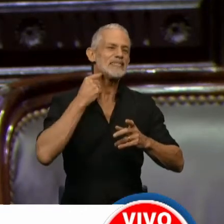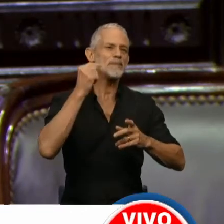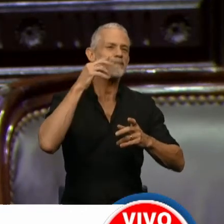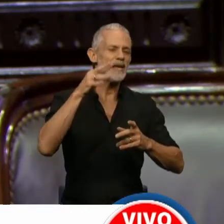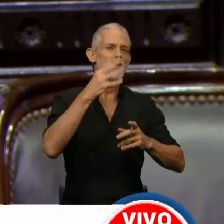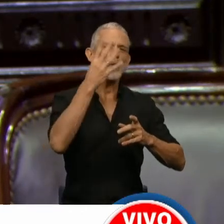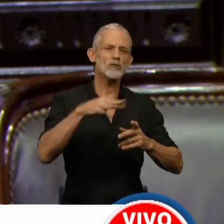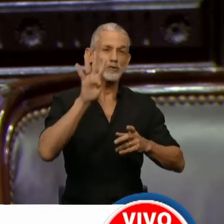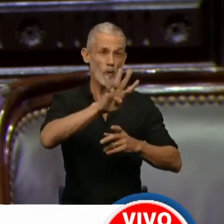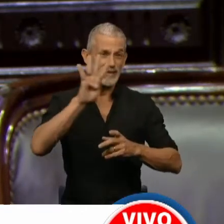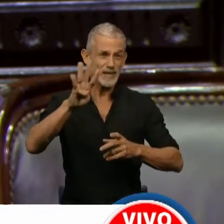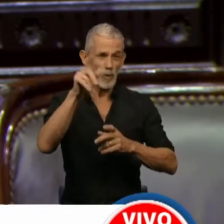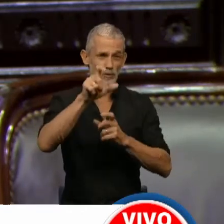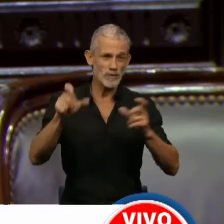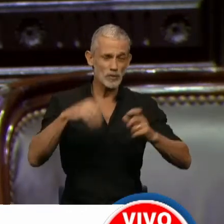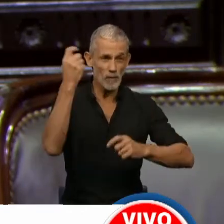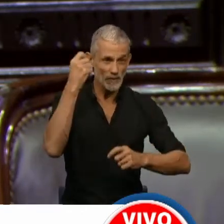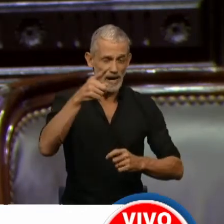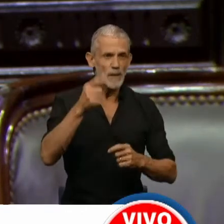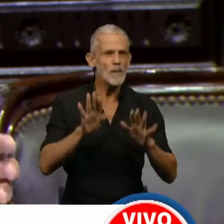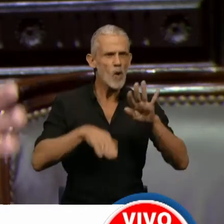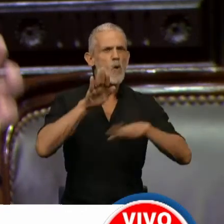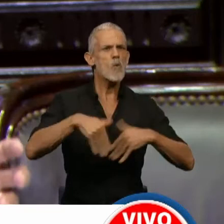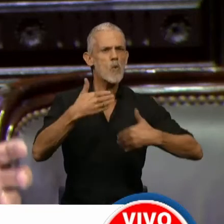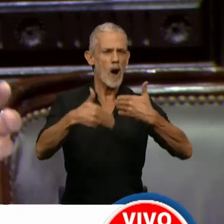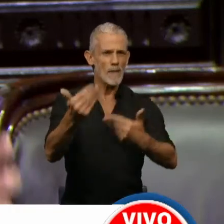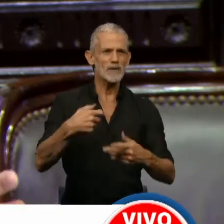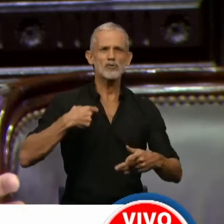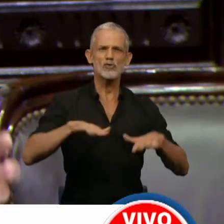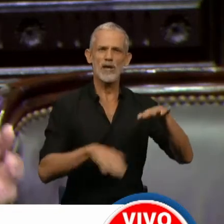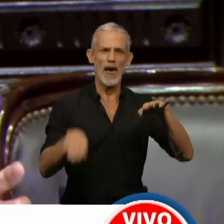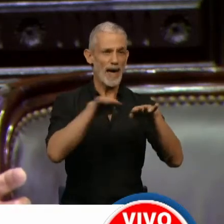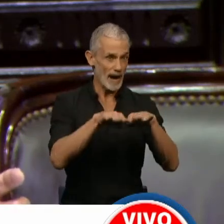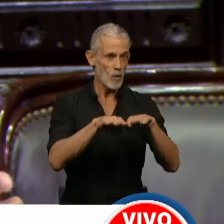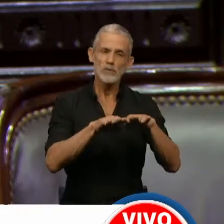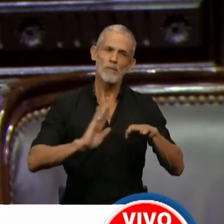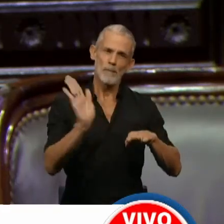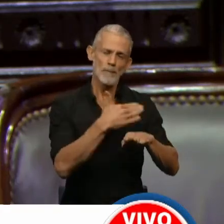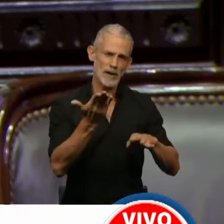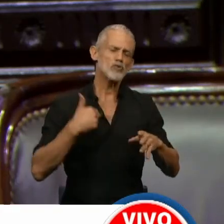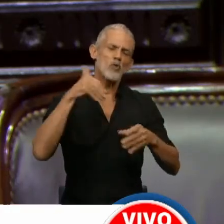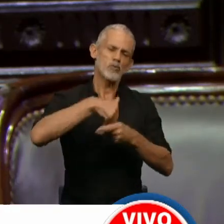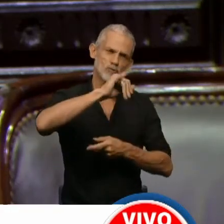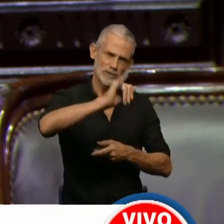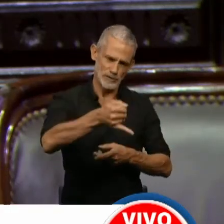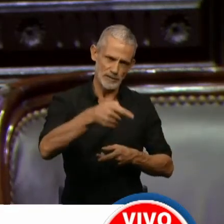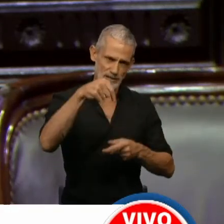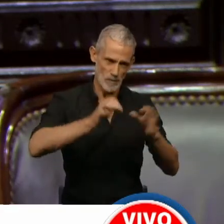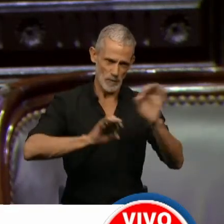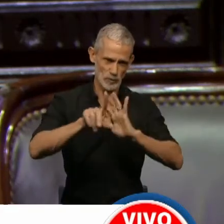y porque creo que estamos dando un salto en la progresividad hacia una sociedad más justa, igualitaria y equitativa, es que voy a apoyar